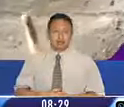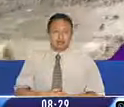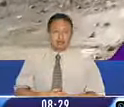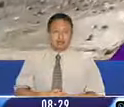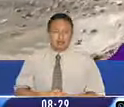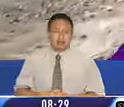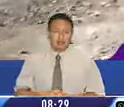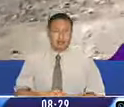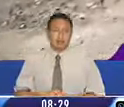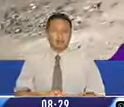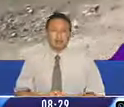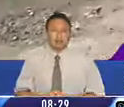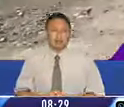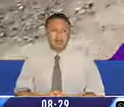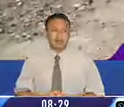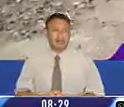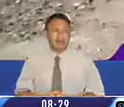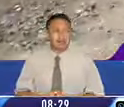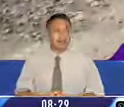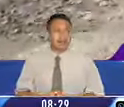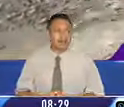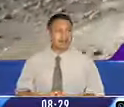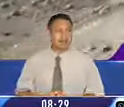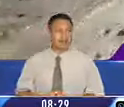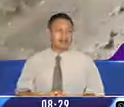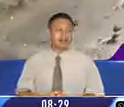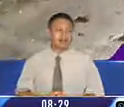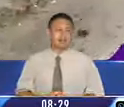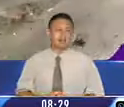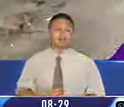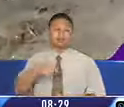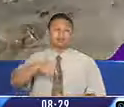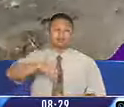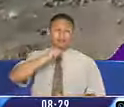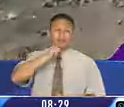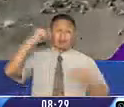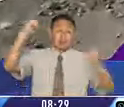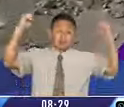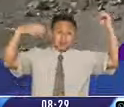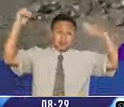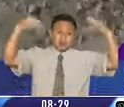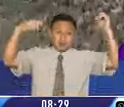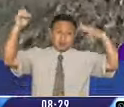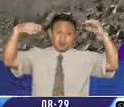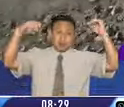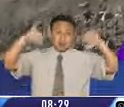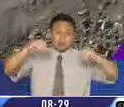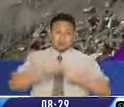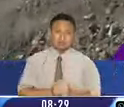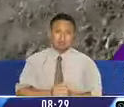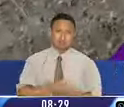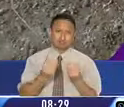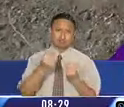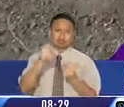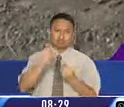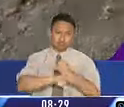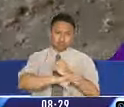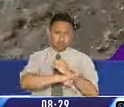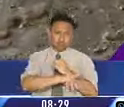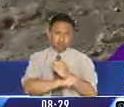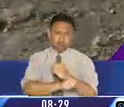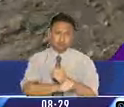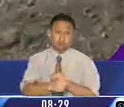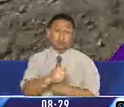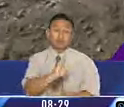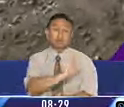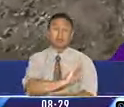vecinos. Ustedes les toca caminar por aquí, hay falta de luminarias y por eso han pasado incluso varios asaltos a los conductores de esta